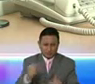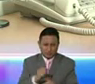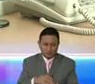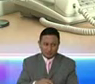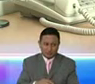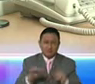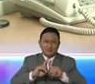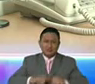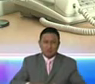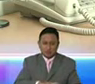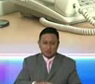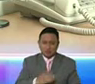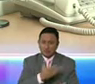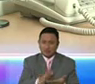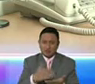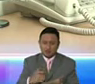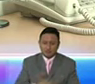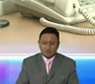entre otros. Solo